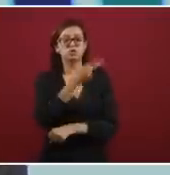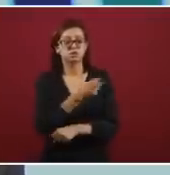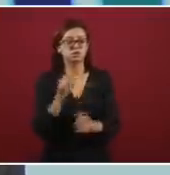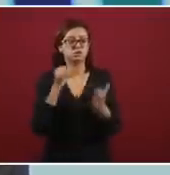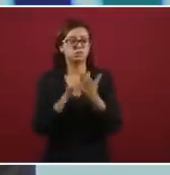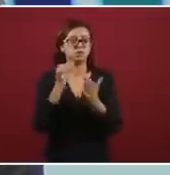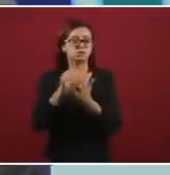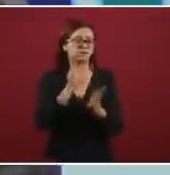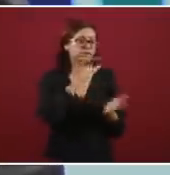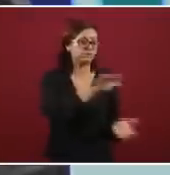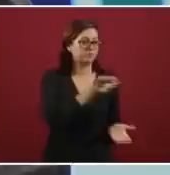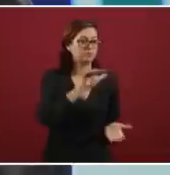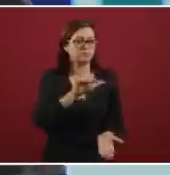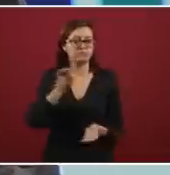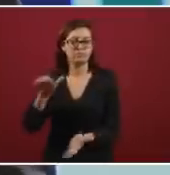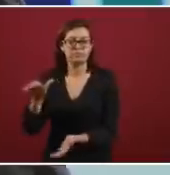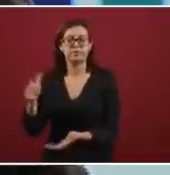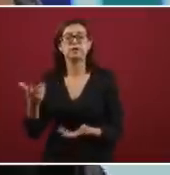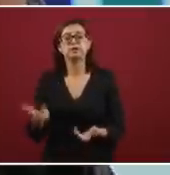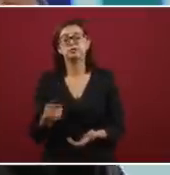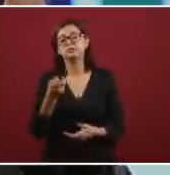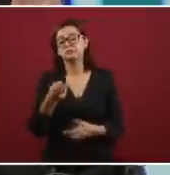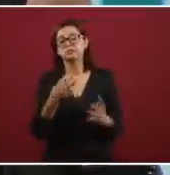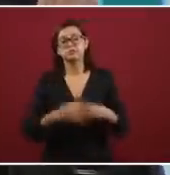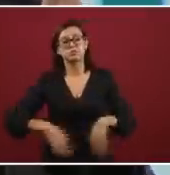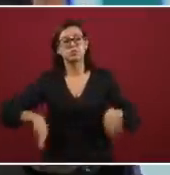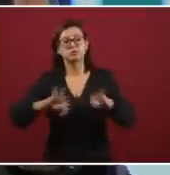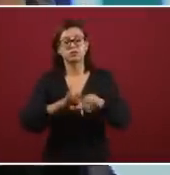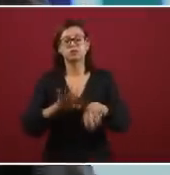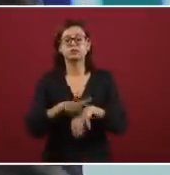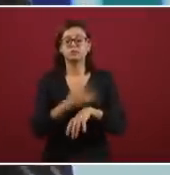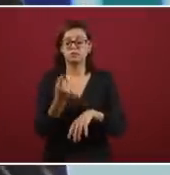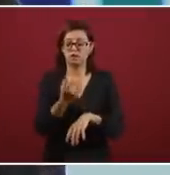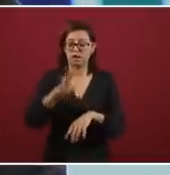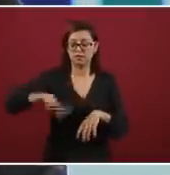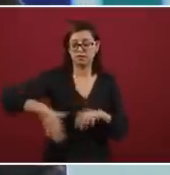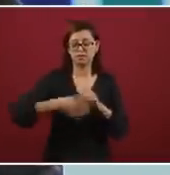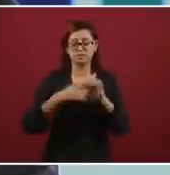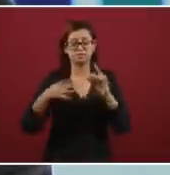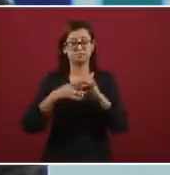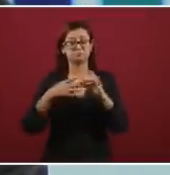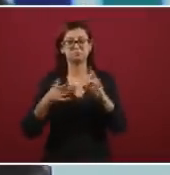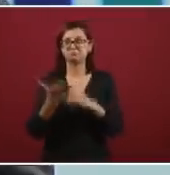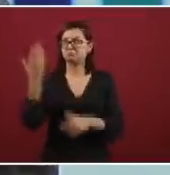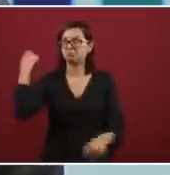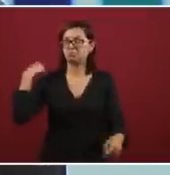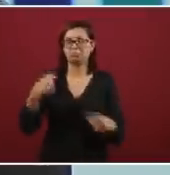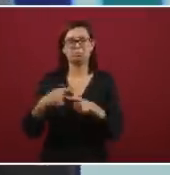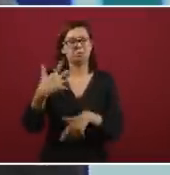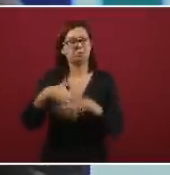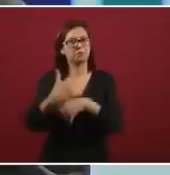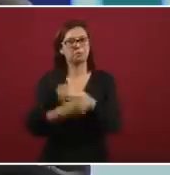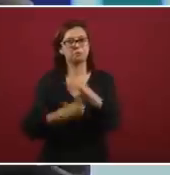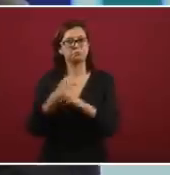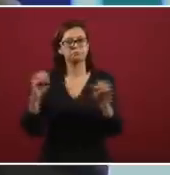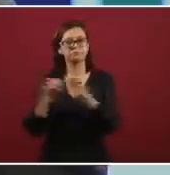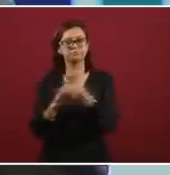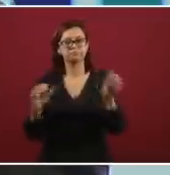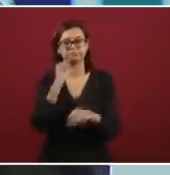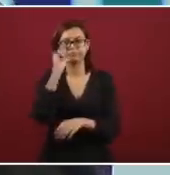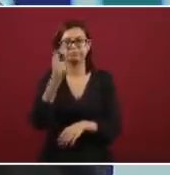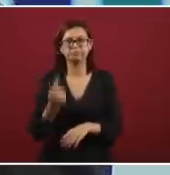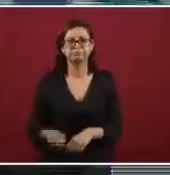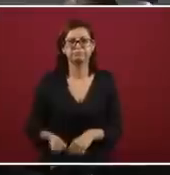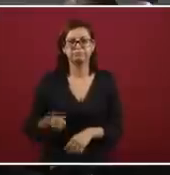de barriles. Esto es muy importante porque, como decía hace un momento, no se había dado este incremento de reservas en